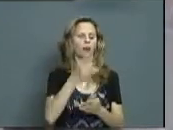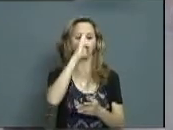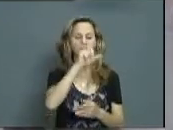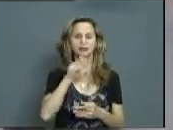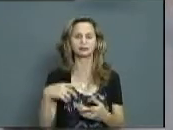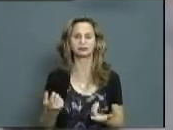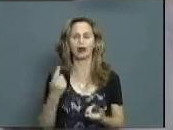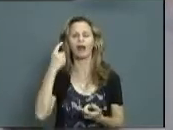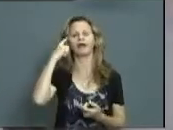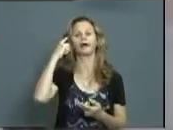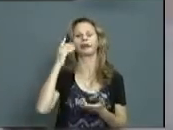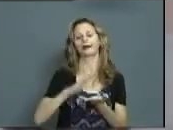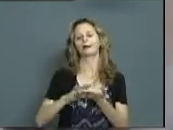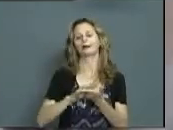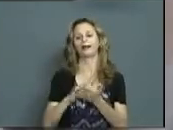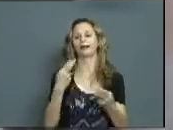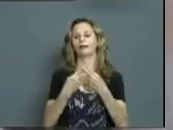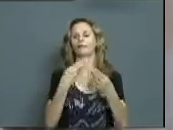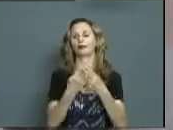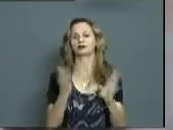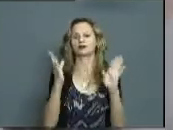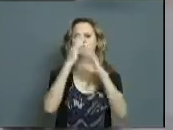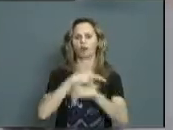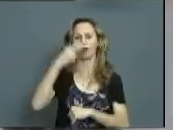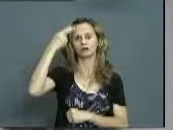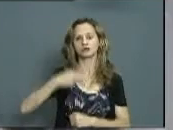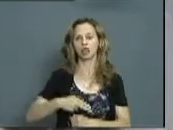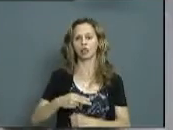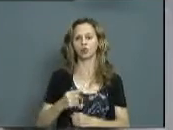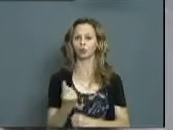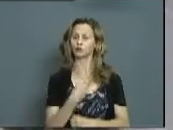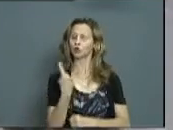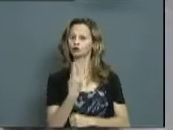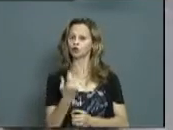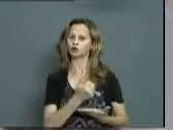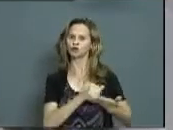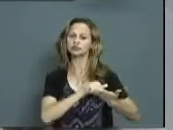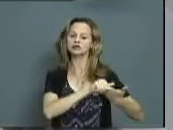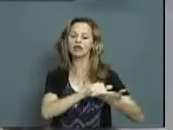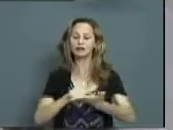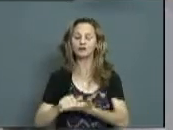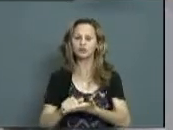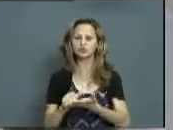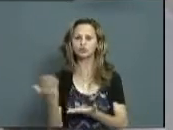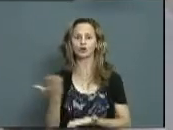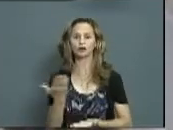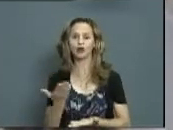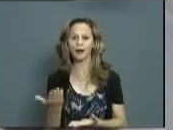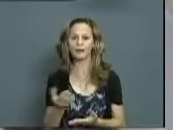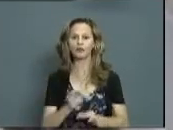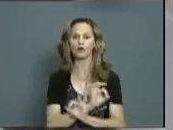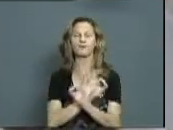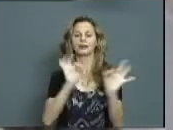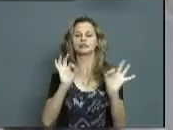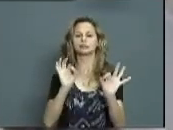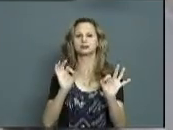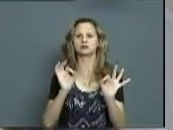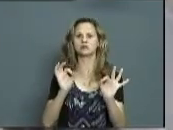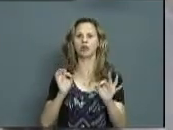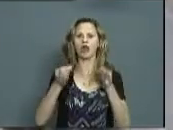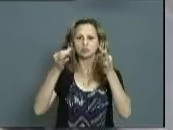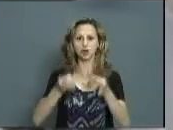credibilidad en el sistema de salud, porque no le damos un servicio ágil y de calidad que les